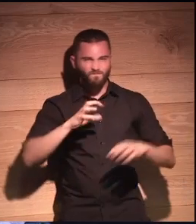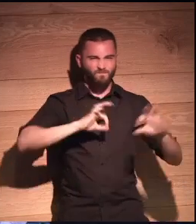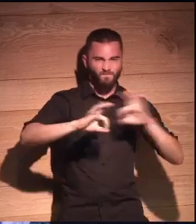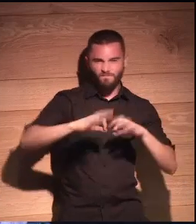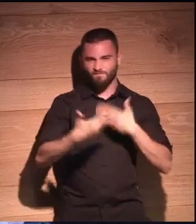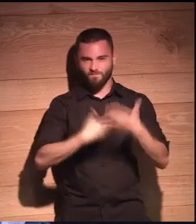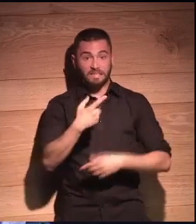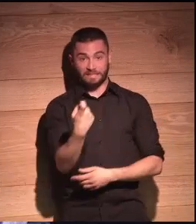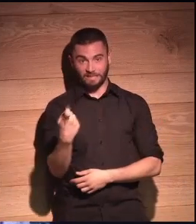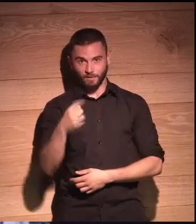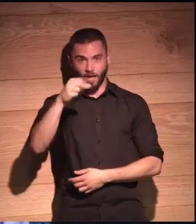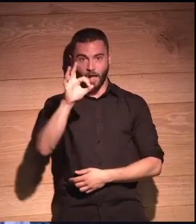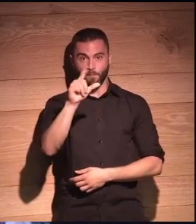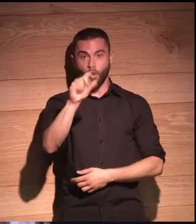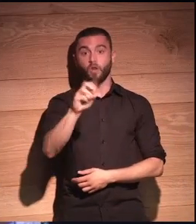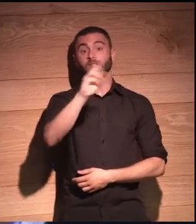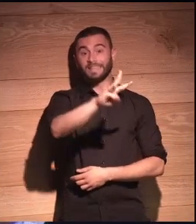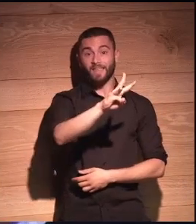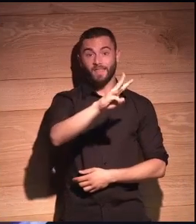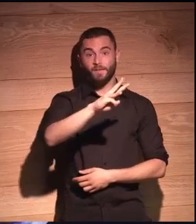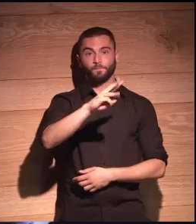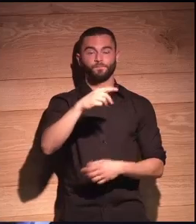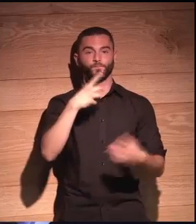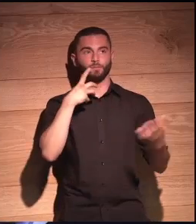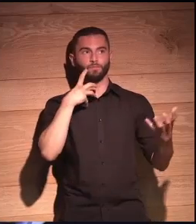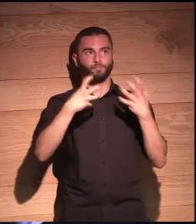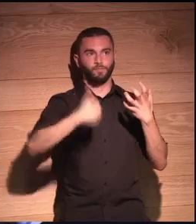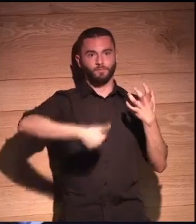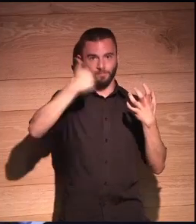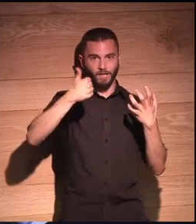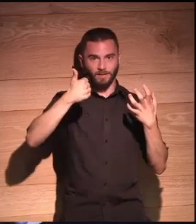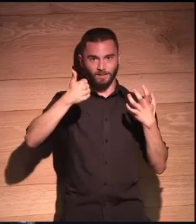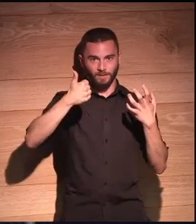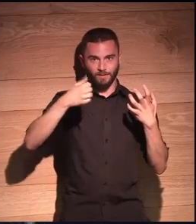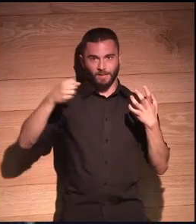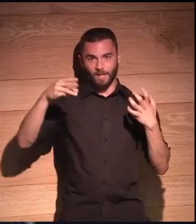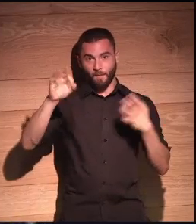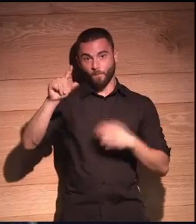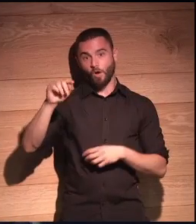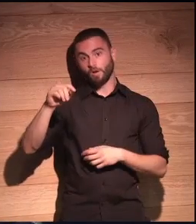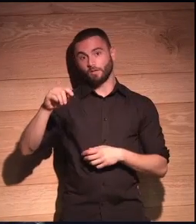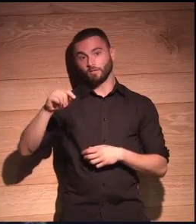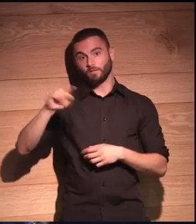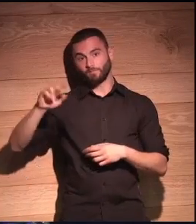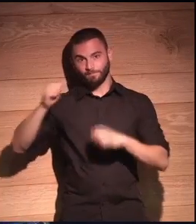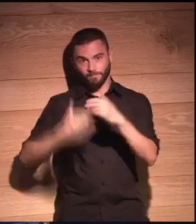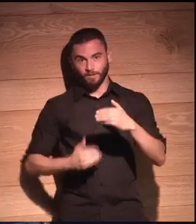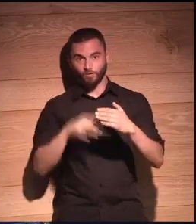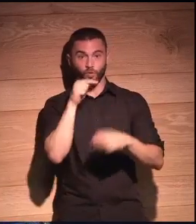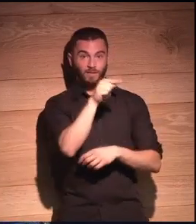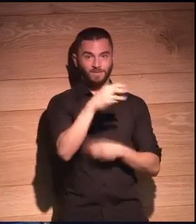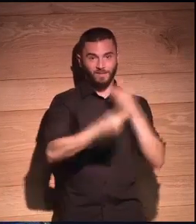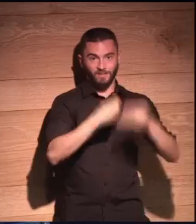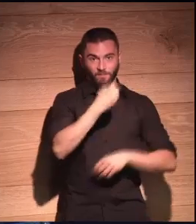Apolo 13 es más peliculera que Apolo 11 porque sale bien. Eso es como... voy a poner un ejemplo que no tiene nada que